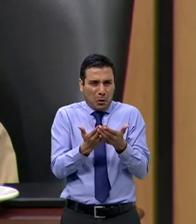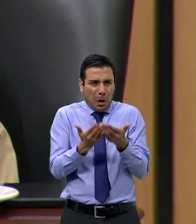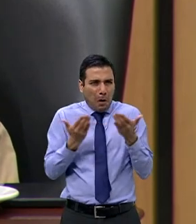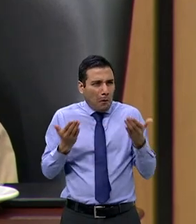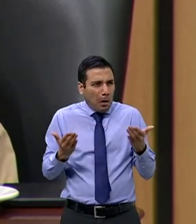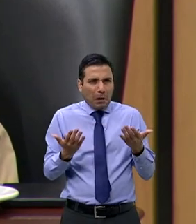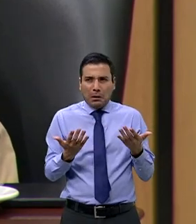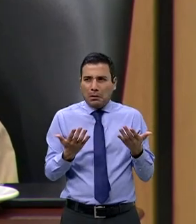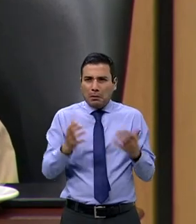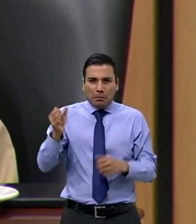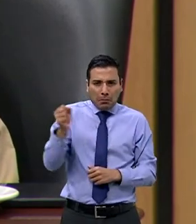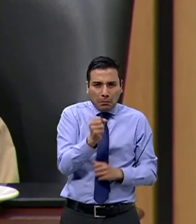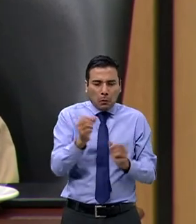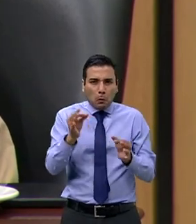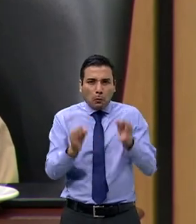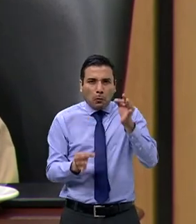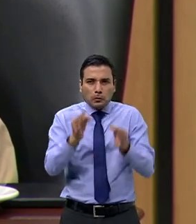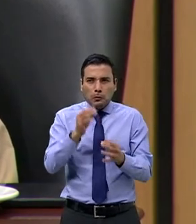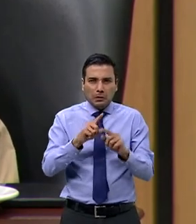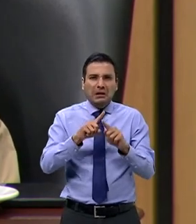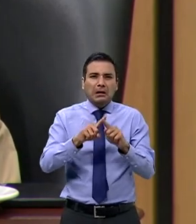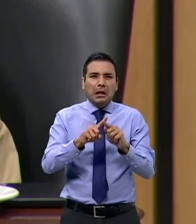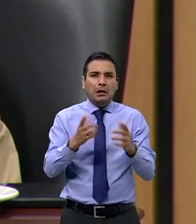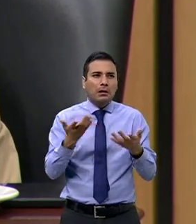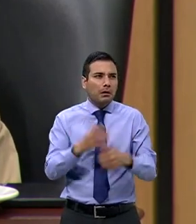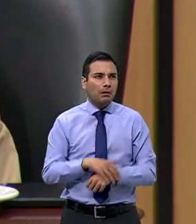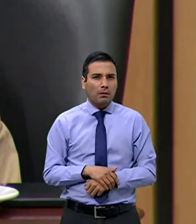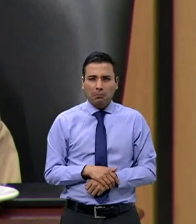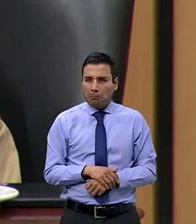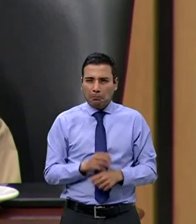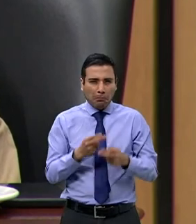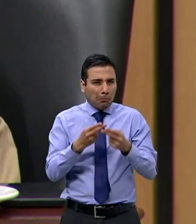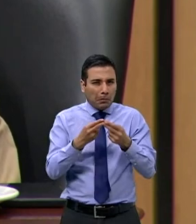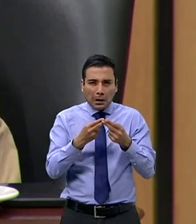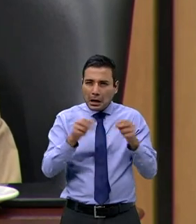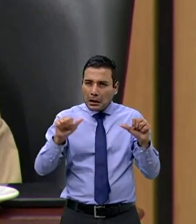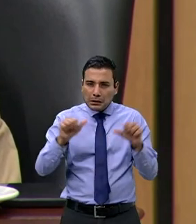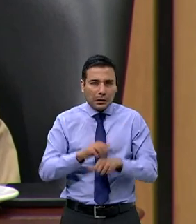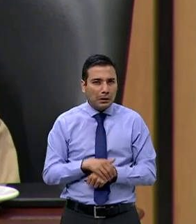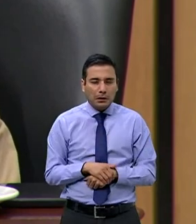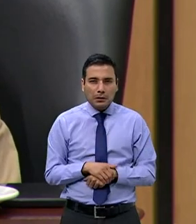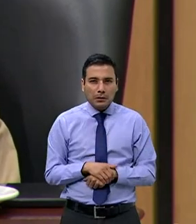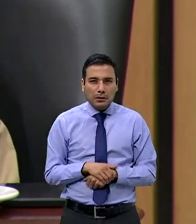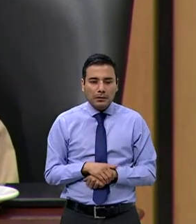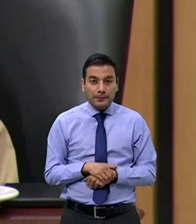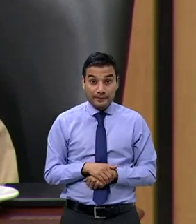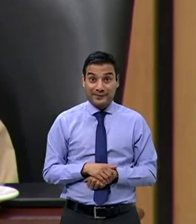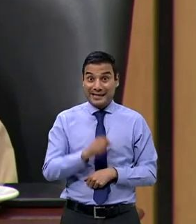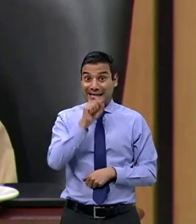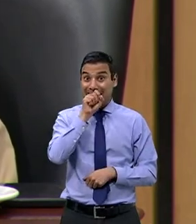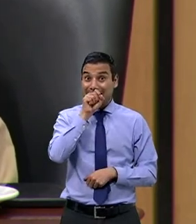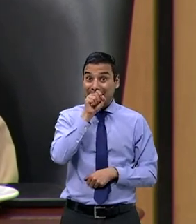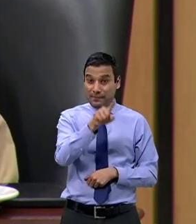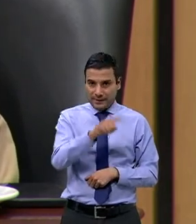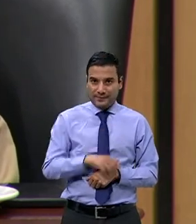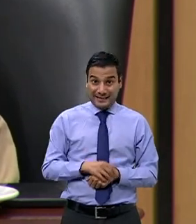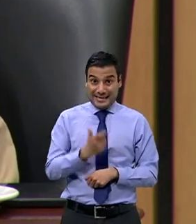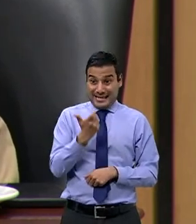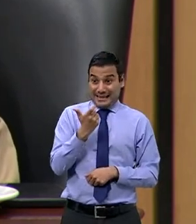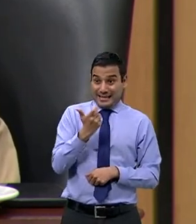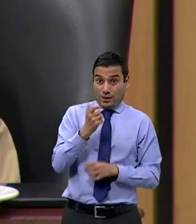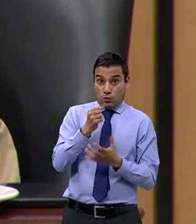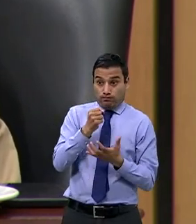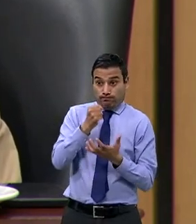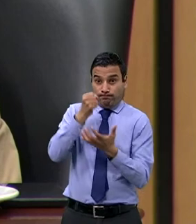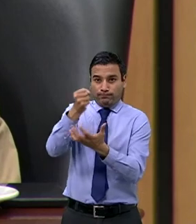nadie ha sido juzgado se quitó también el presupuesto dirigido a la